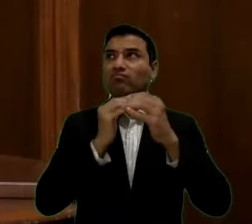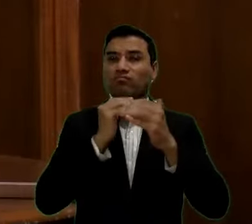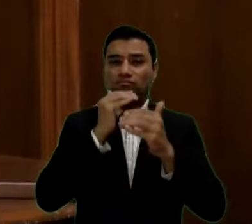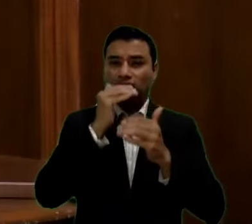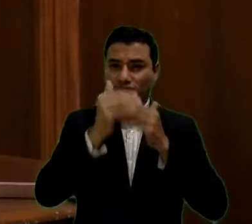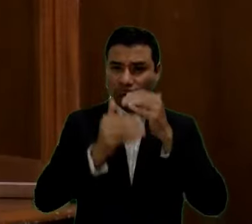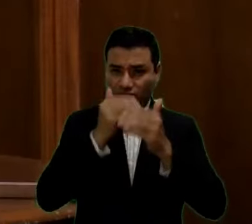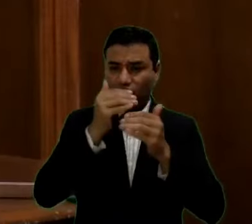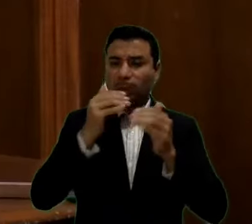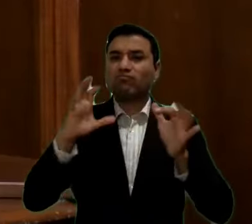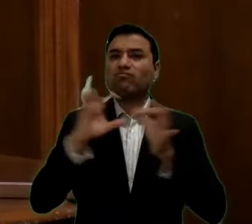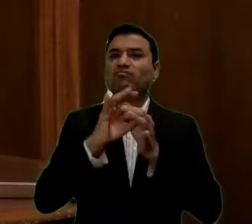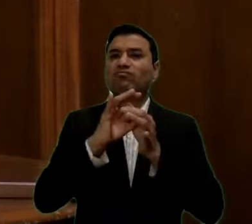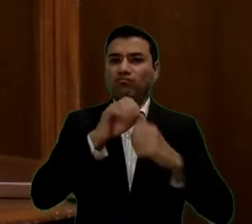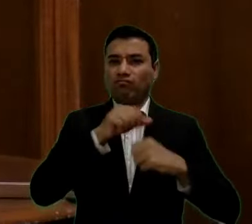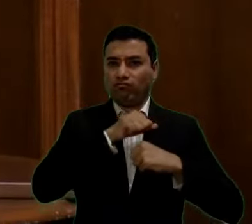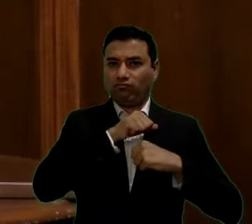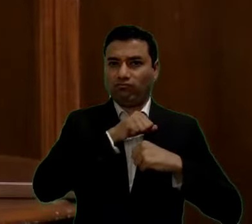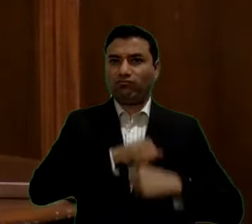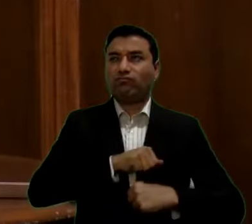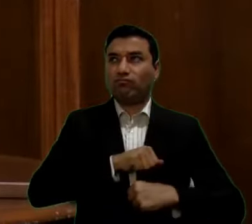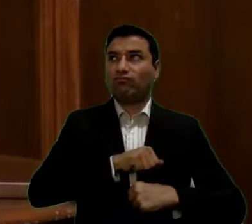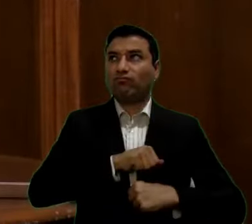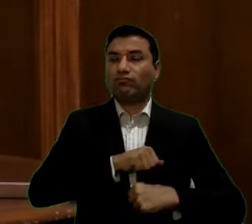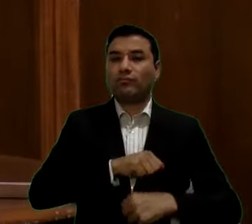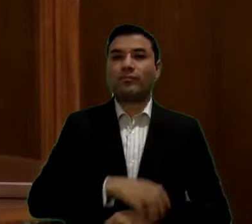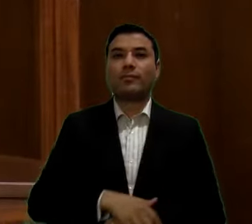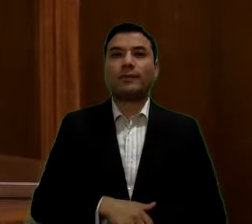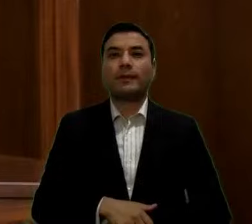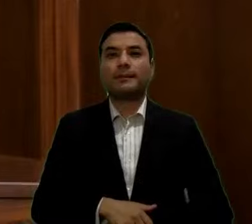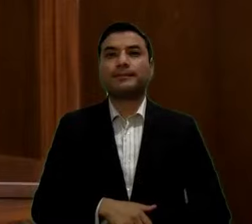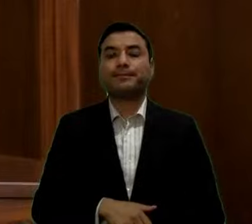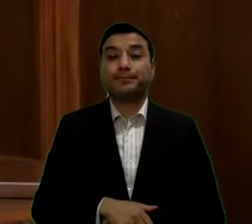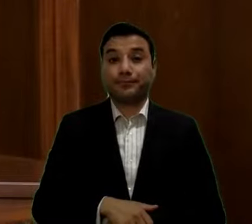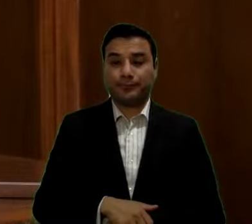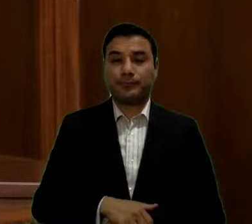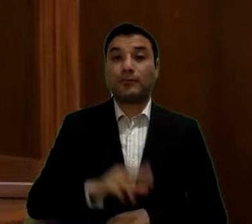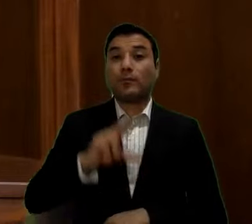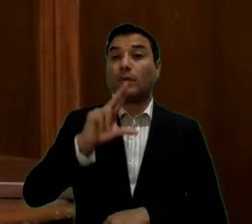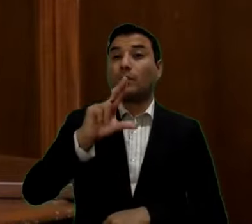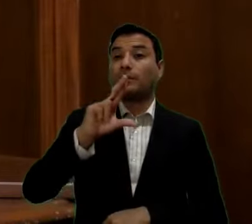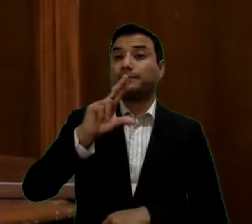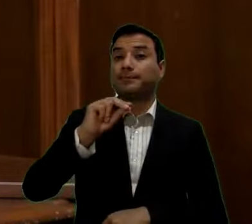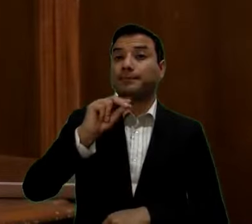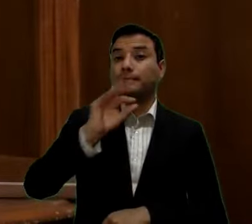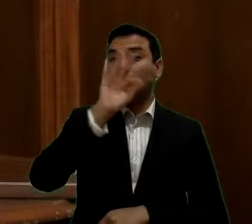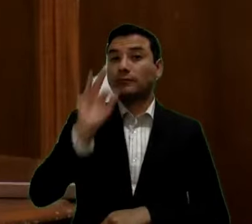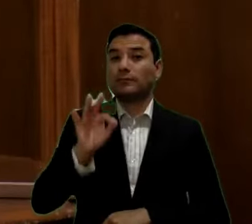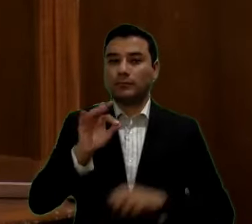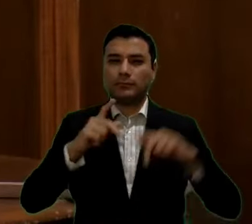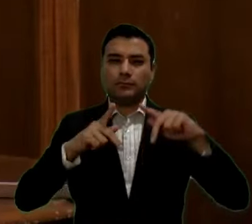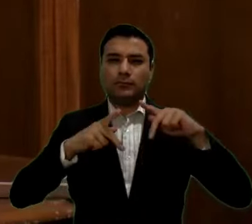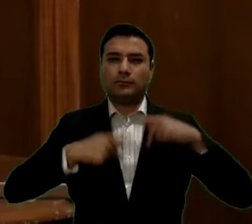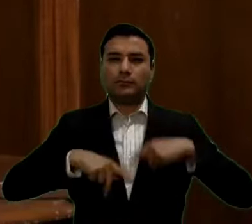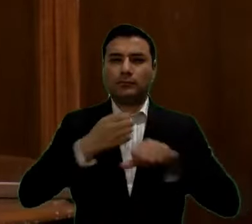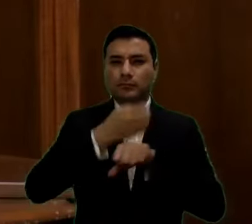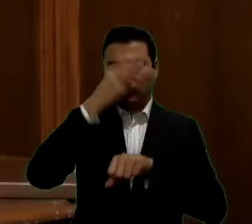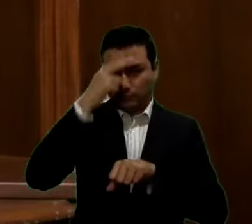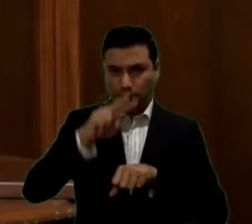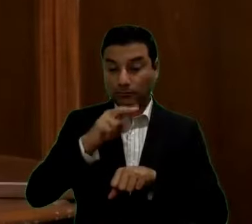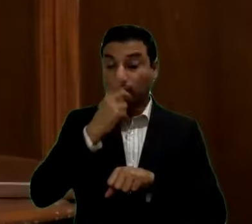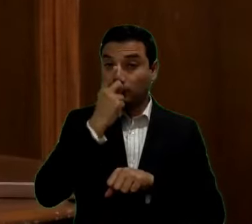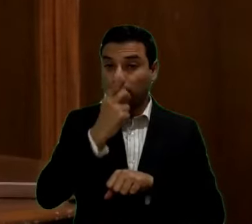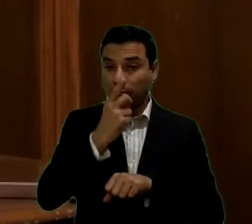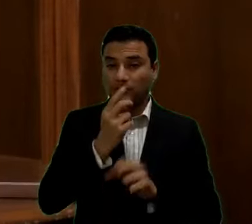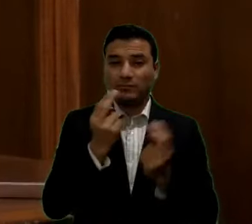las autoridades. En este tenor, 8 de cada 10 mexiquenses consideran que es necesario participar